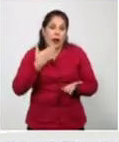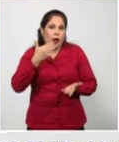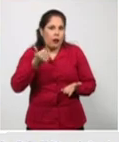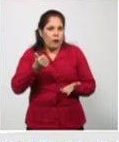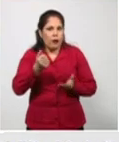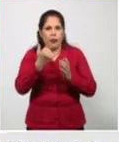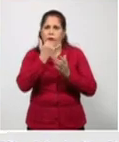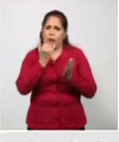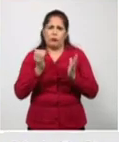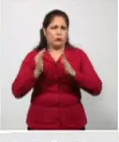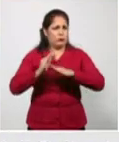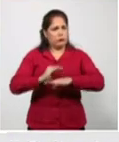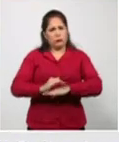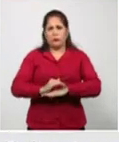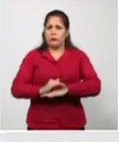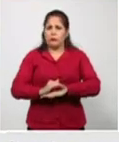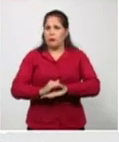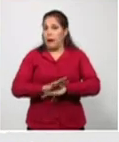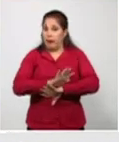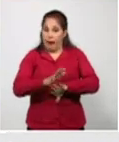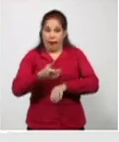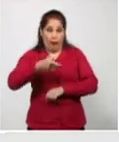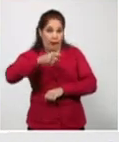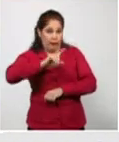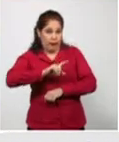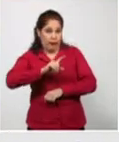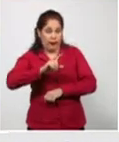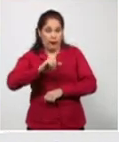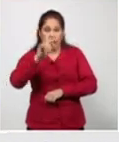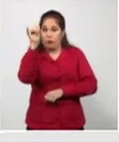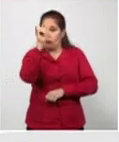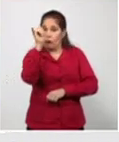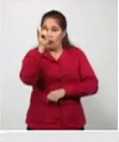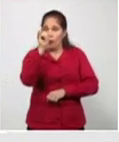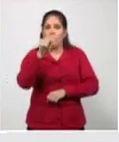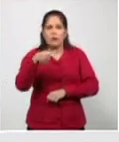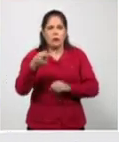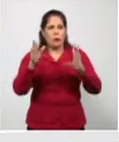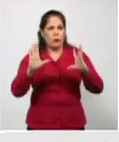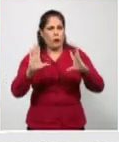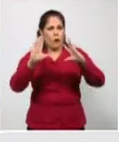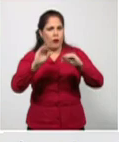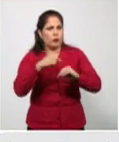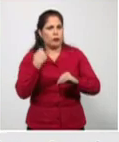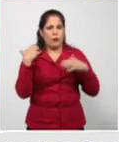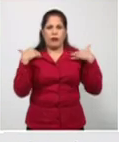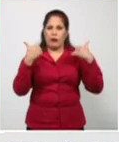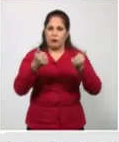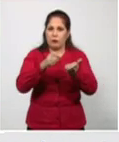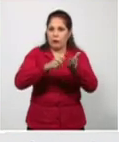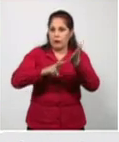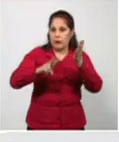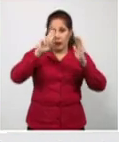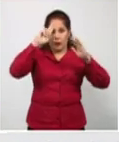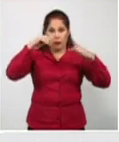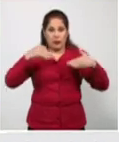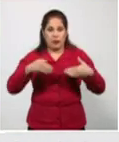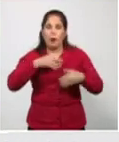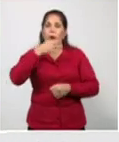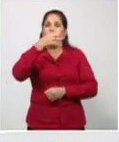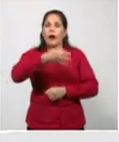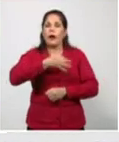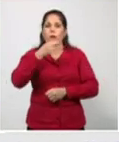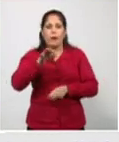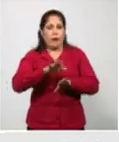dificultades, ya en una conferencia que se hace todas las noches con todos los directores provinciales de salud, pues ya muchos